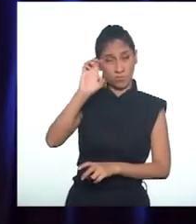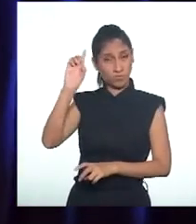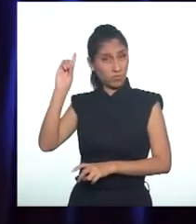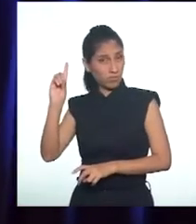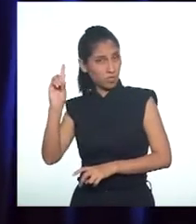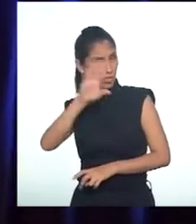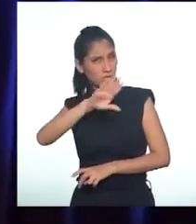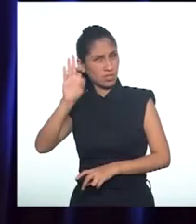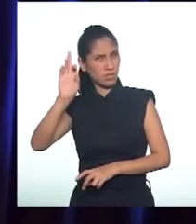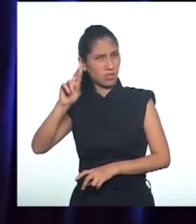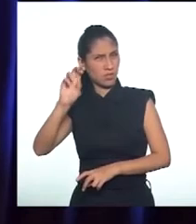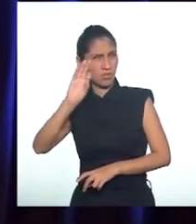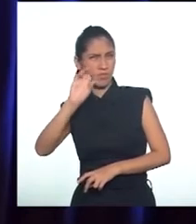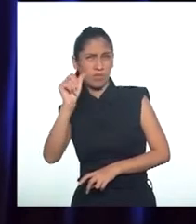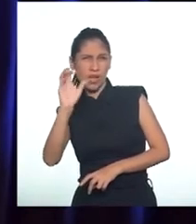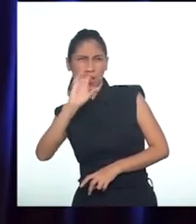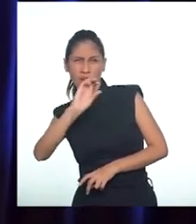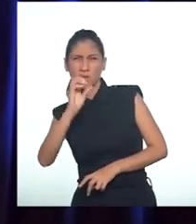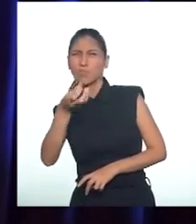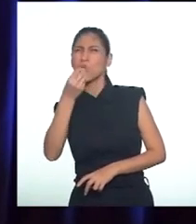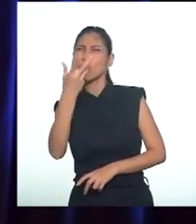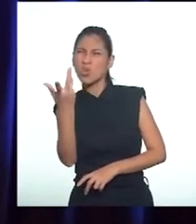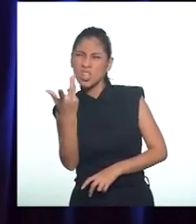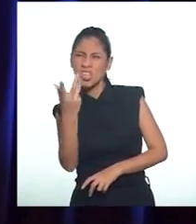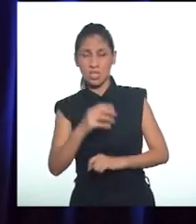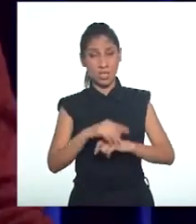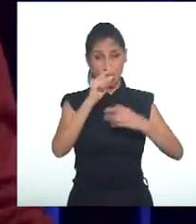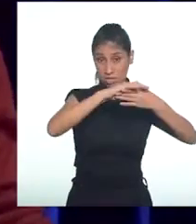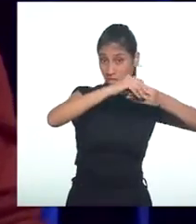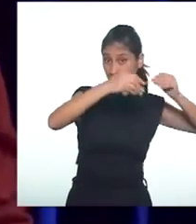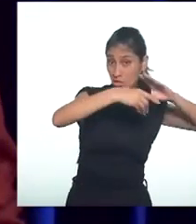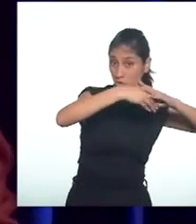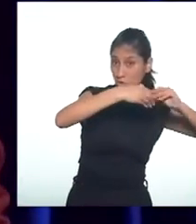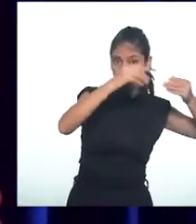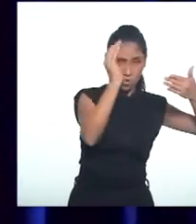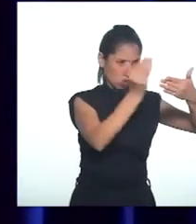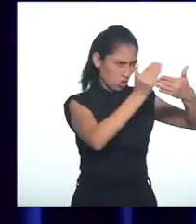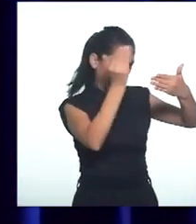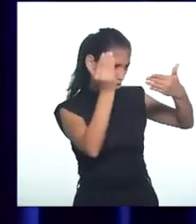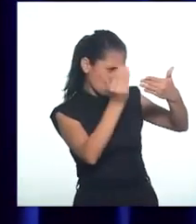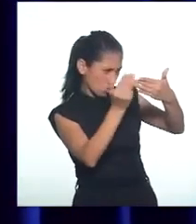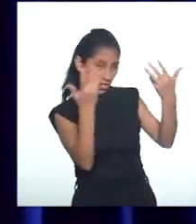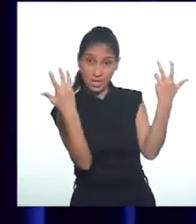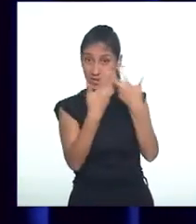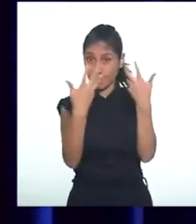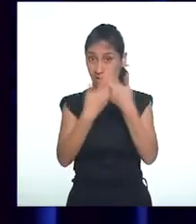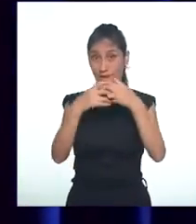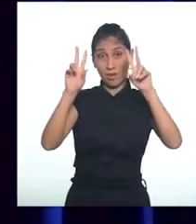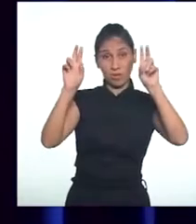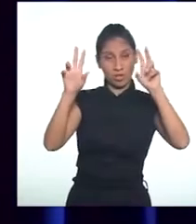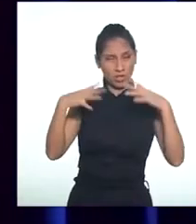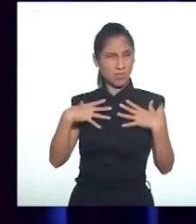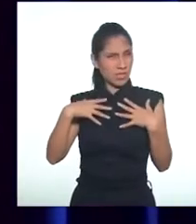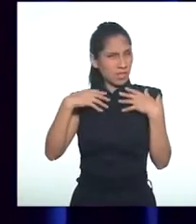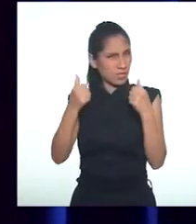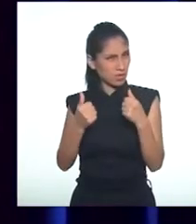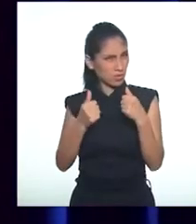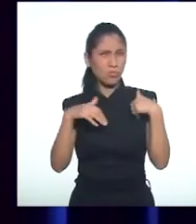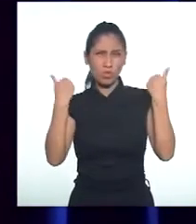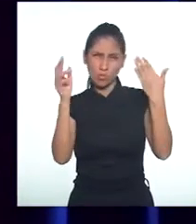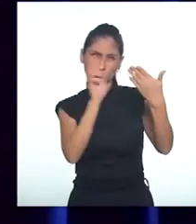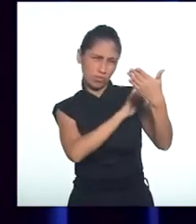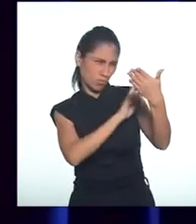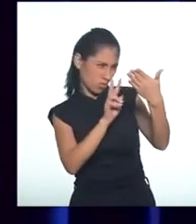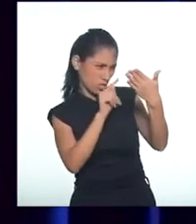muchas preguntas y al mismo tiempo nos atrapa. Y haciendo conexión con el tema de la salud, podemos ver que